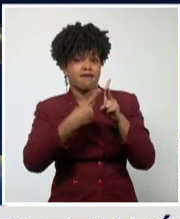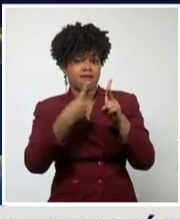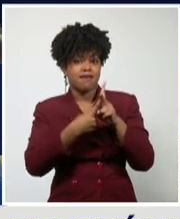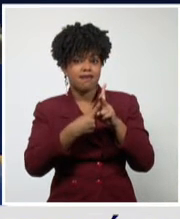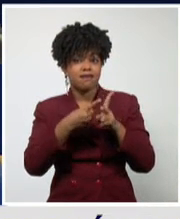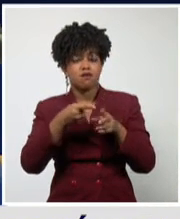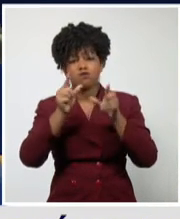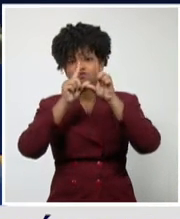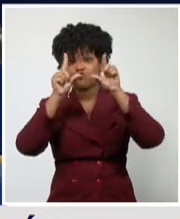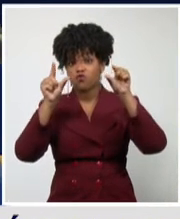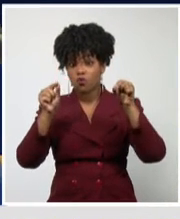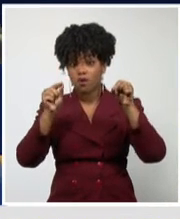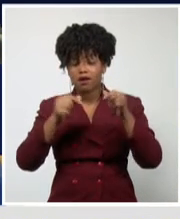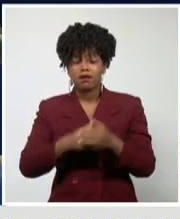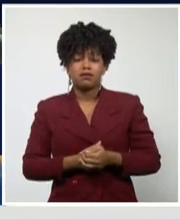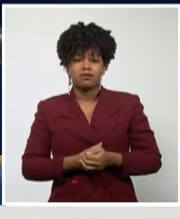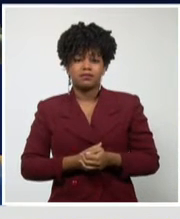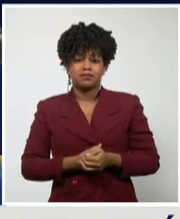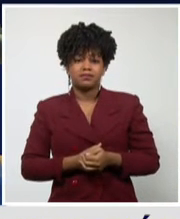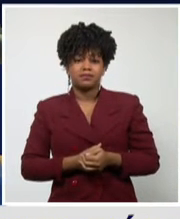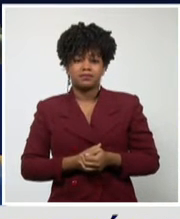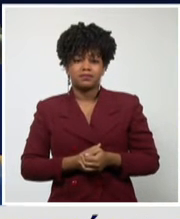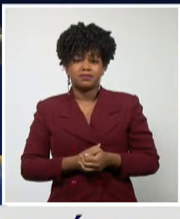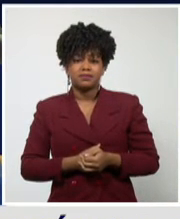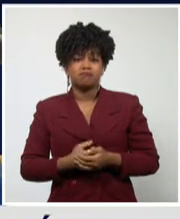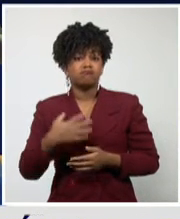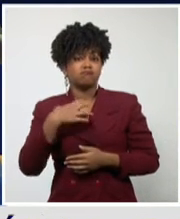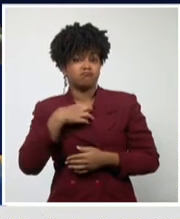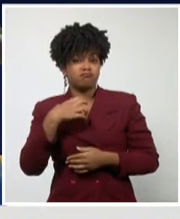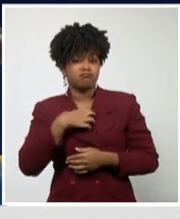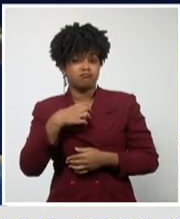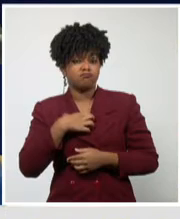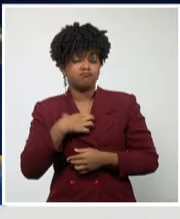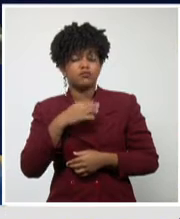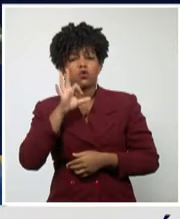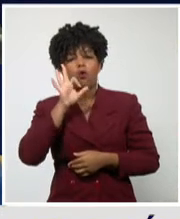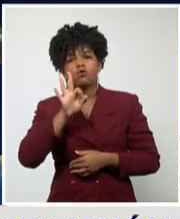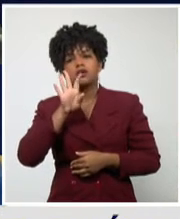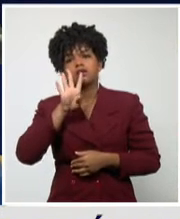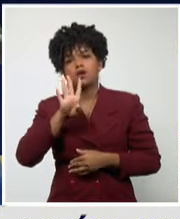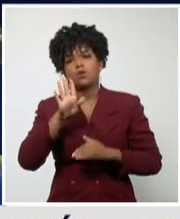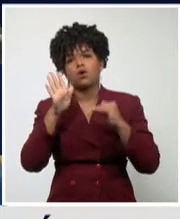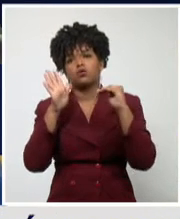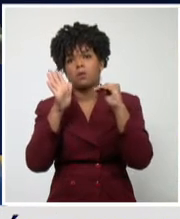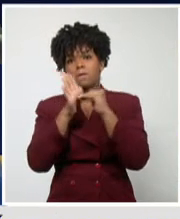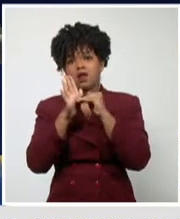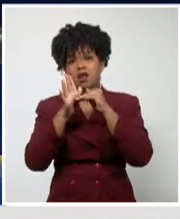Cuba, pues contamos con más de 84.000 enfermeros,